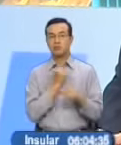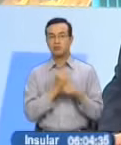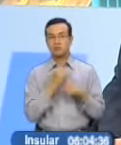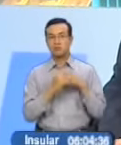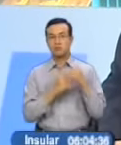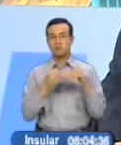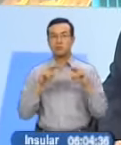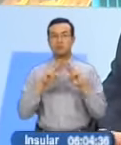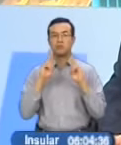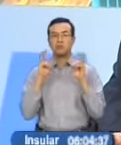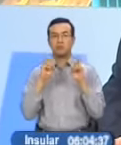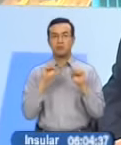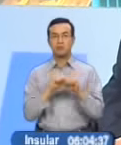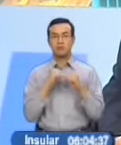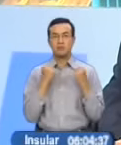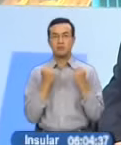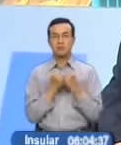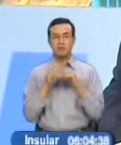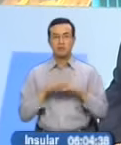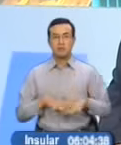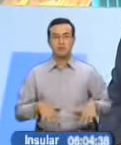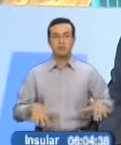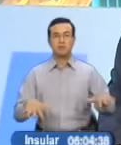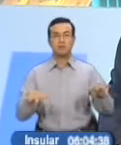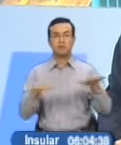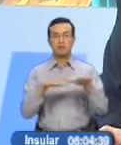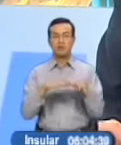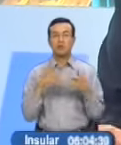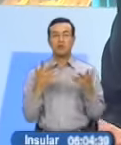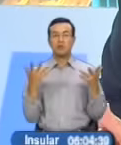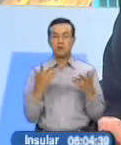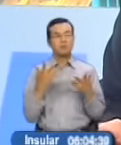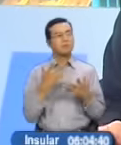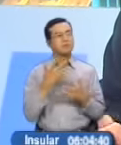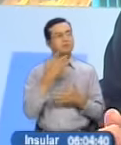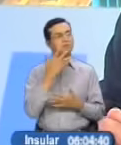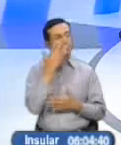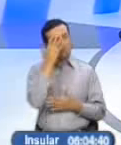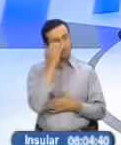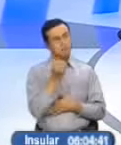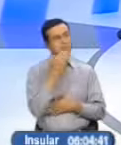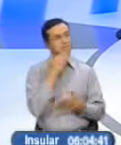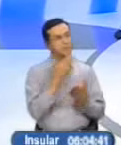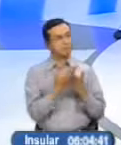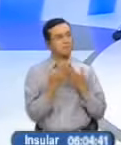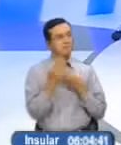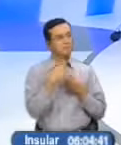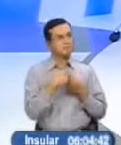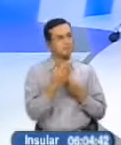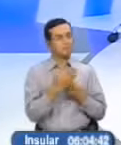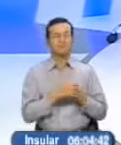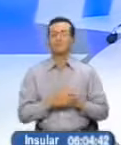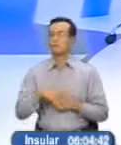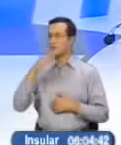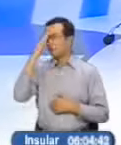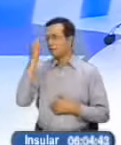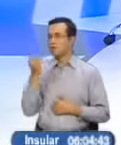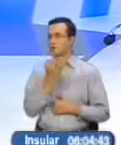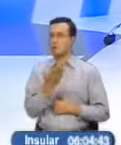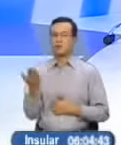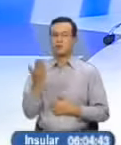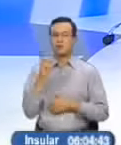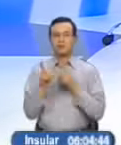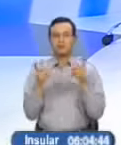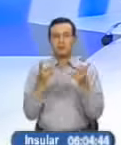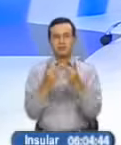en el ámbito social en las zonas afectadas. Señora ministra, muy buenos días, gracias por estar con nosotros. Buenos días a usted y